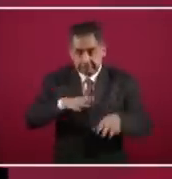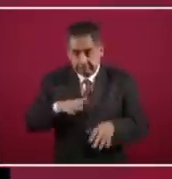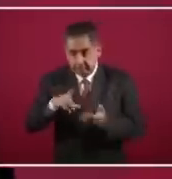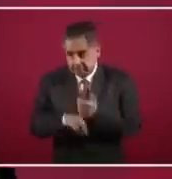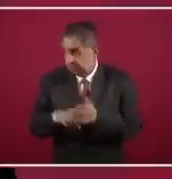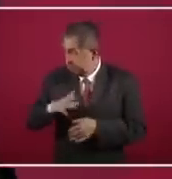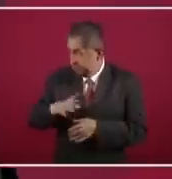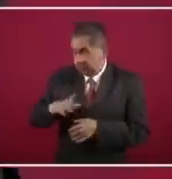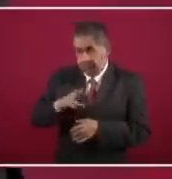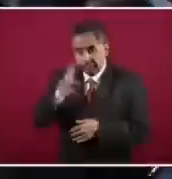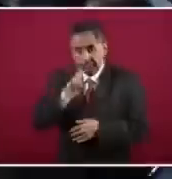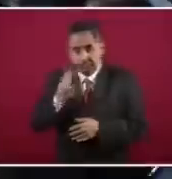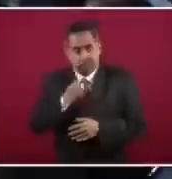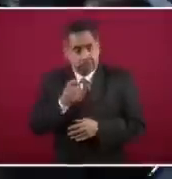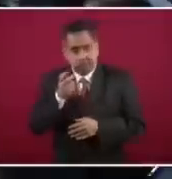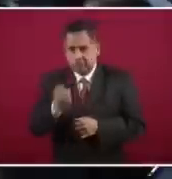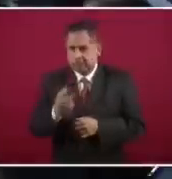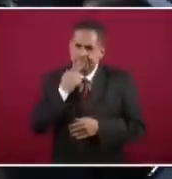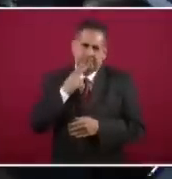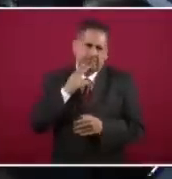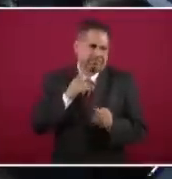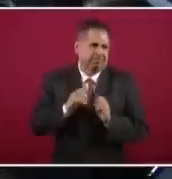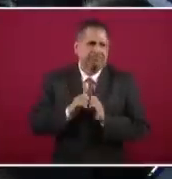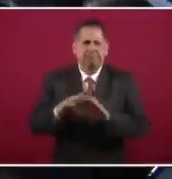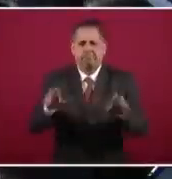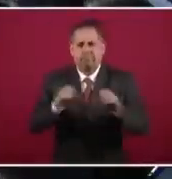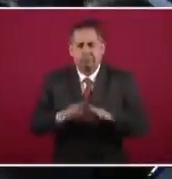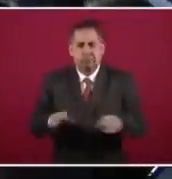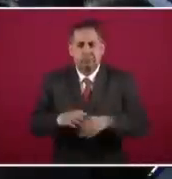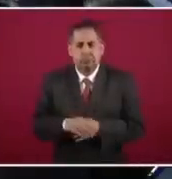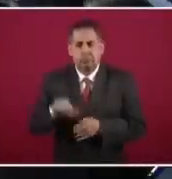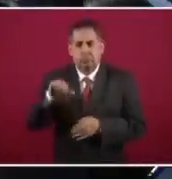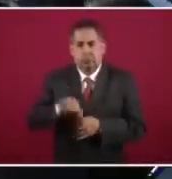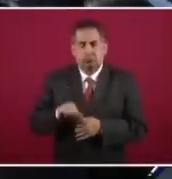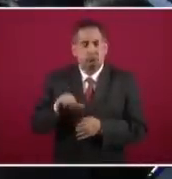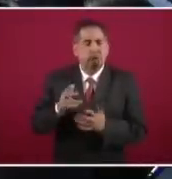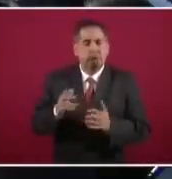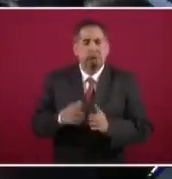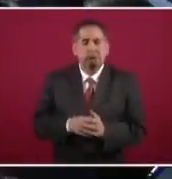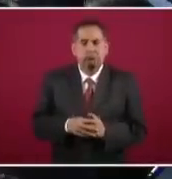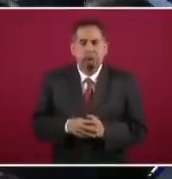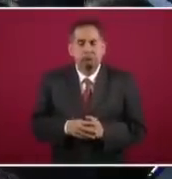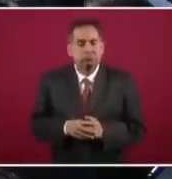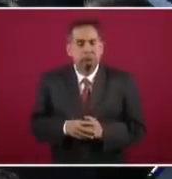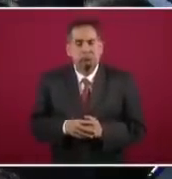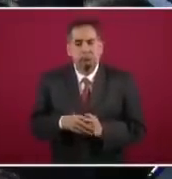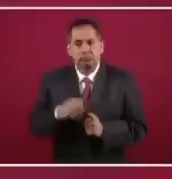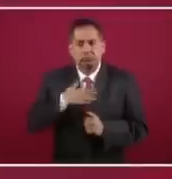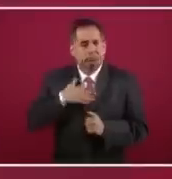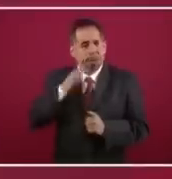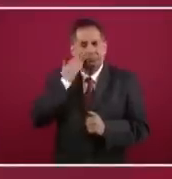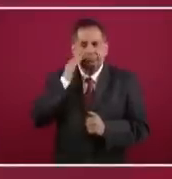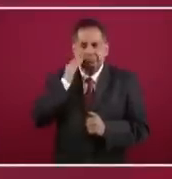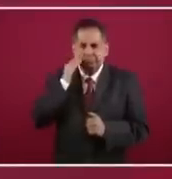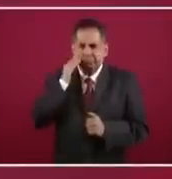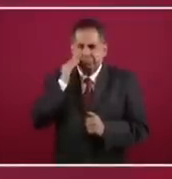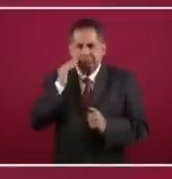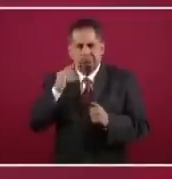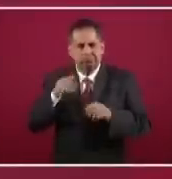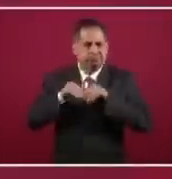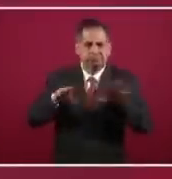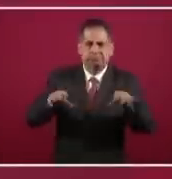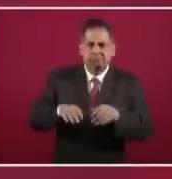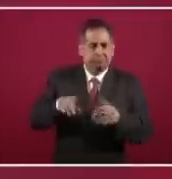¿Sí está? Porque yo hoy voy a subir a mi Face.